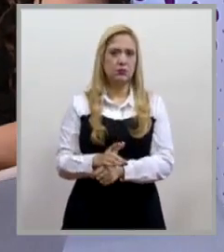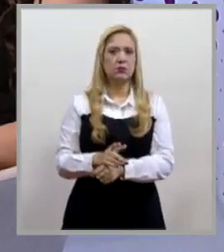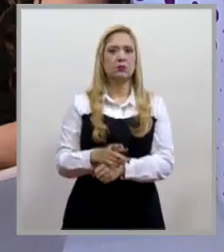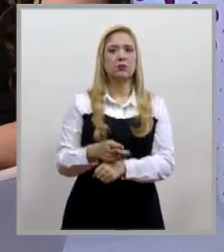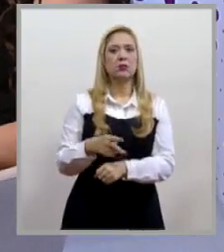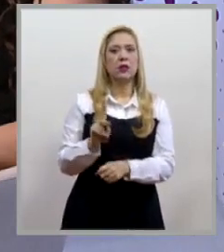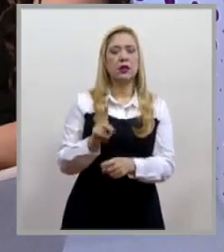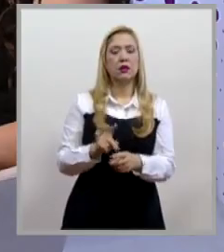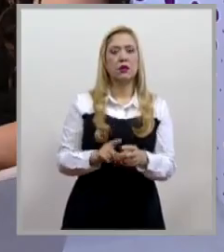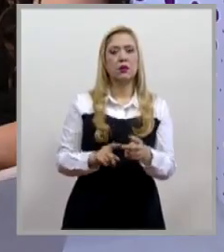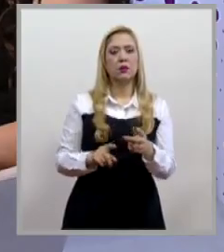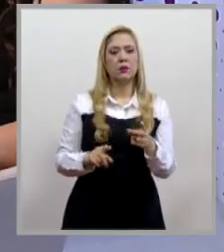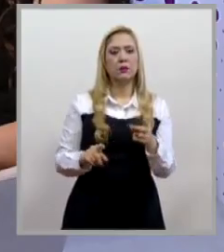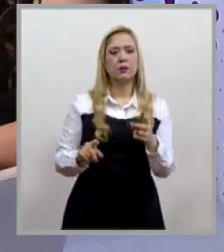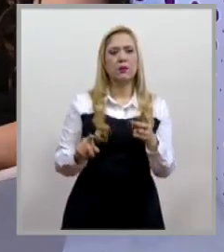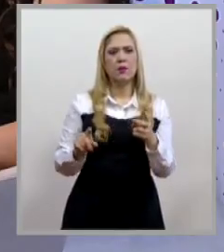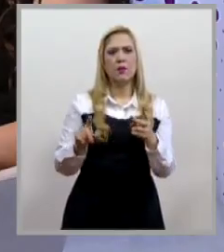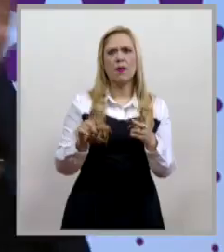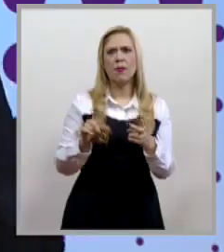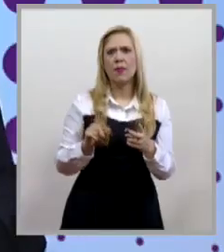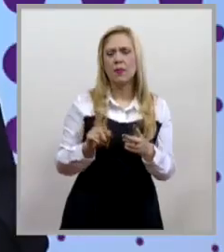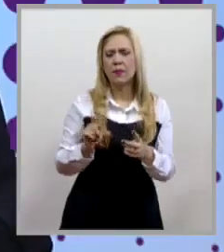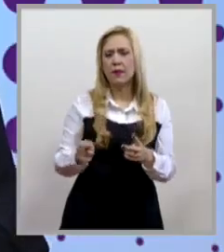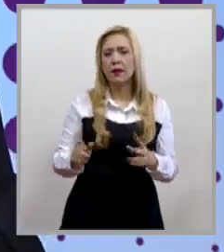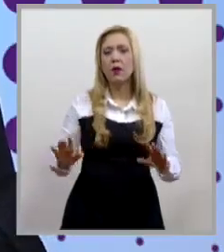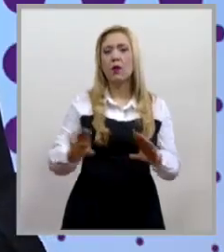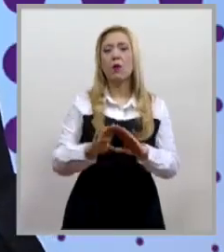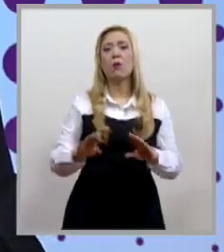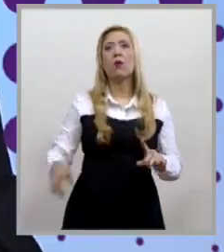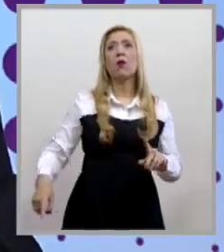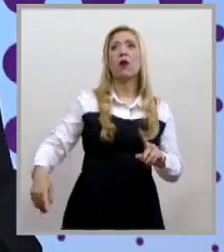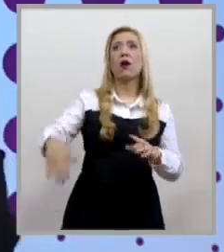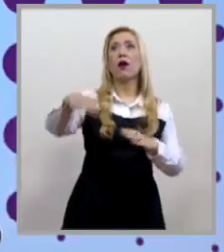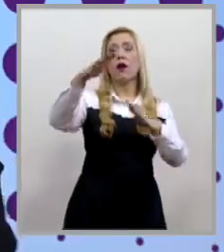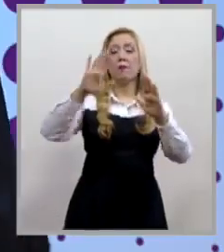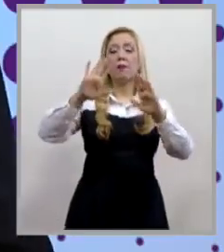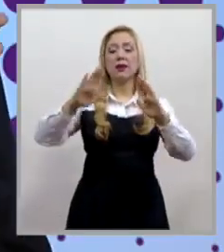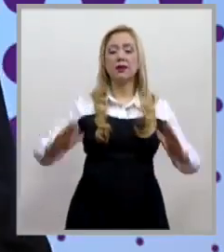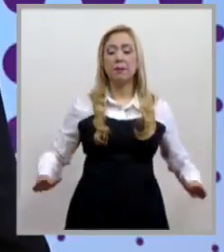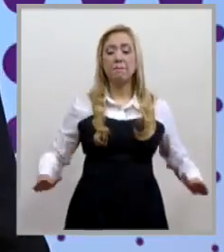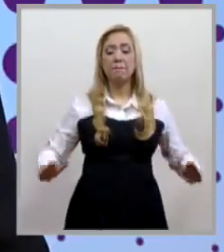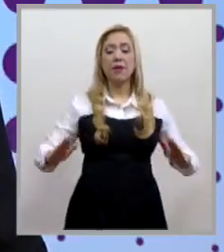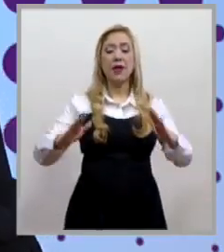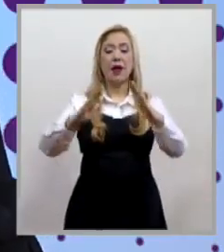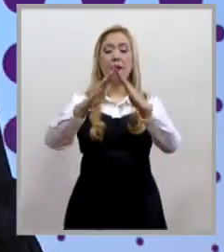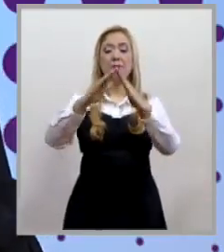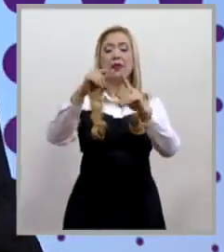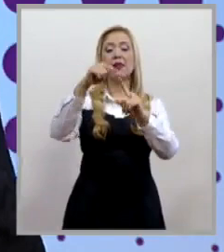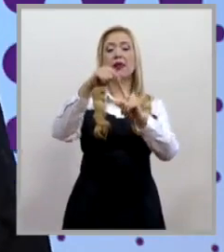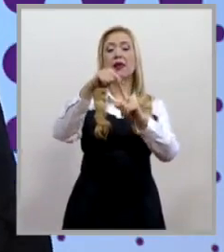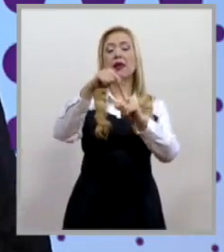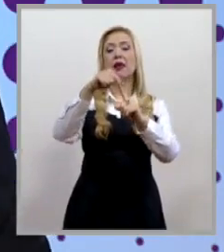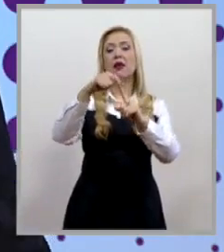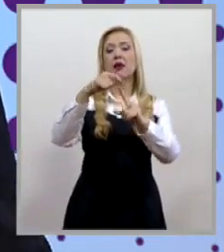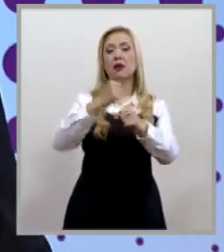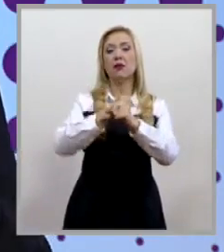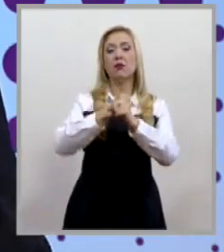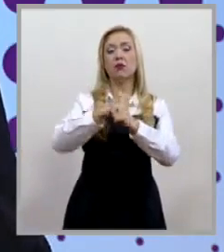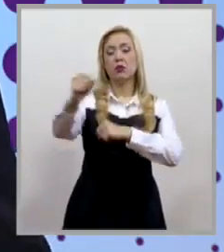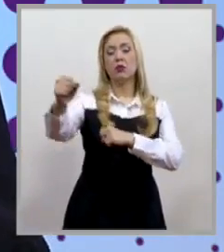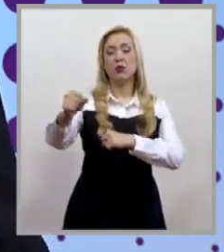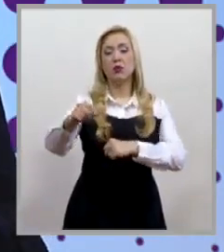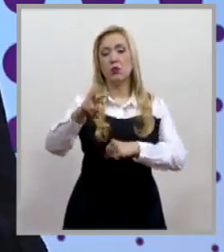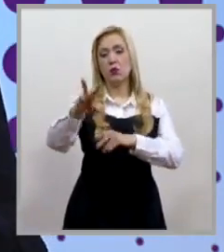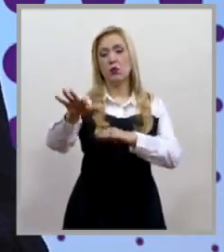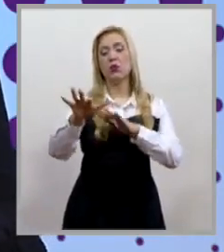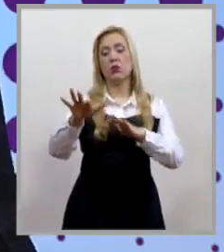violencia estructural está en la base de la pirámide y básicamente causa un daño